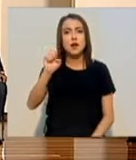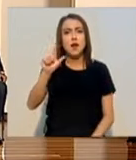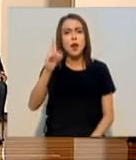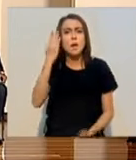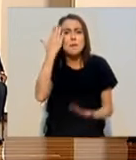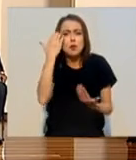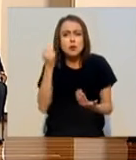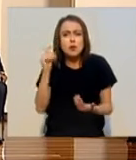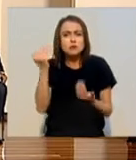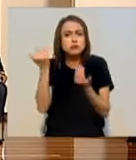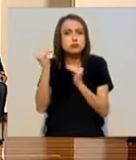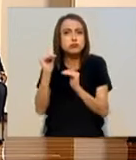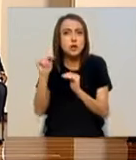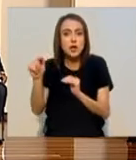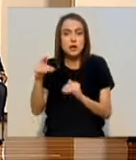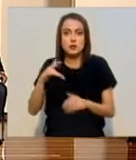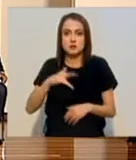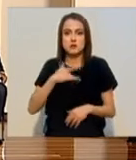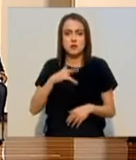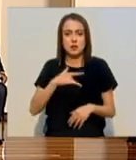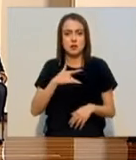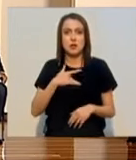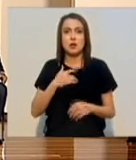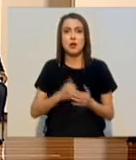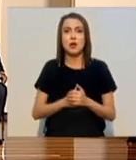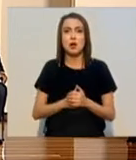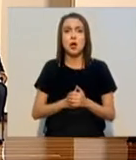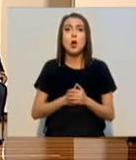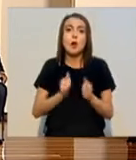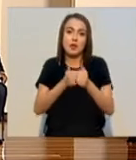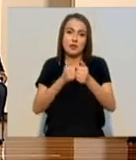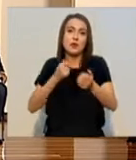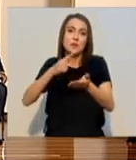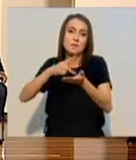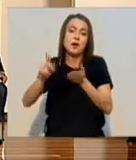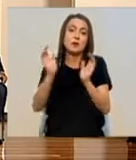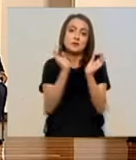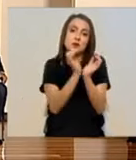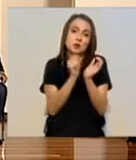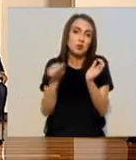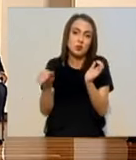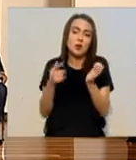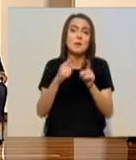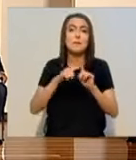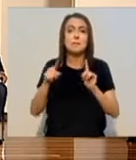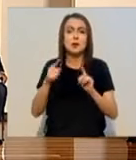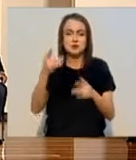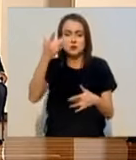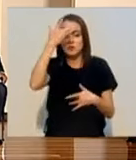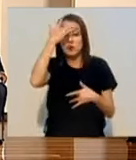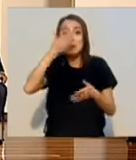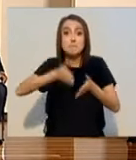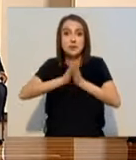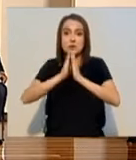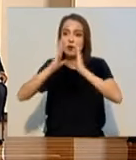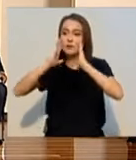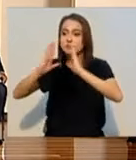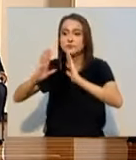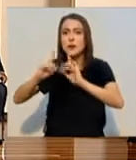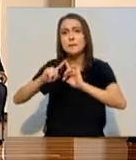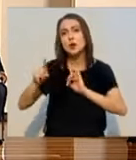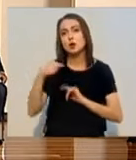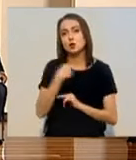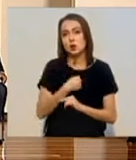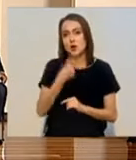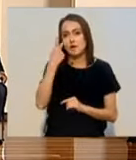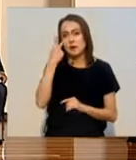Si bien es cierto, la paciente manifiesta que estaba atrasada con el pago del seguro, ella llegó enferma, pidió atención. Si lo